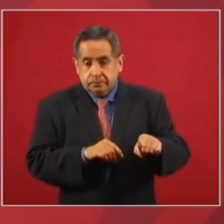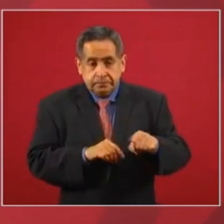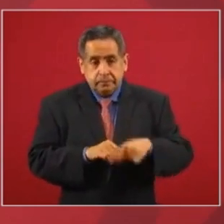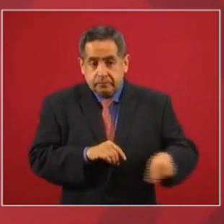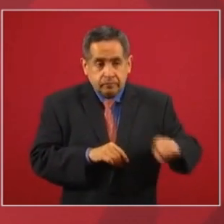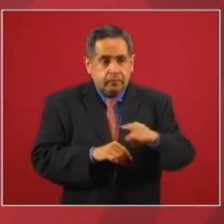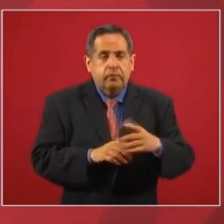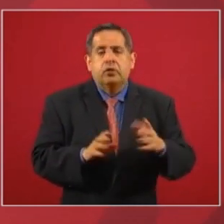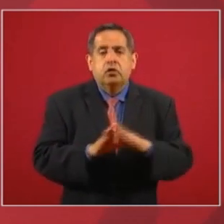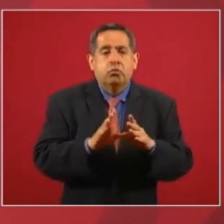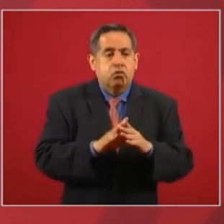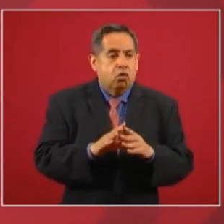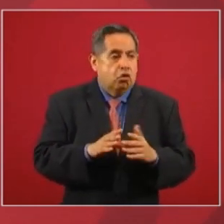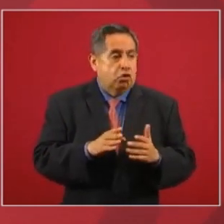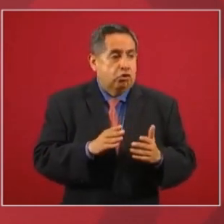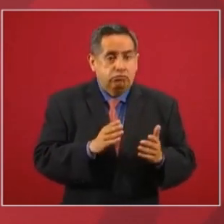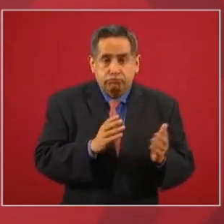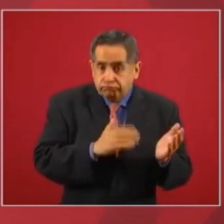sobreendeudaron,